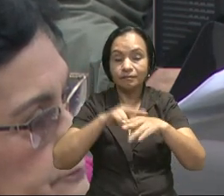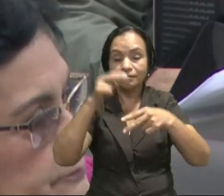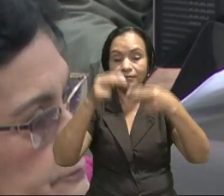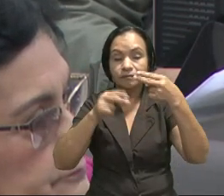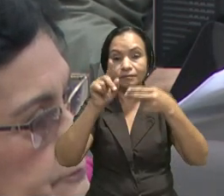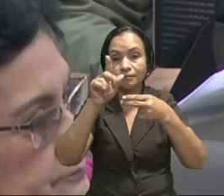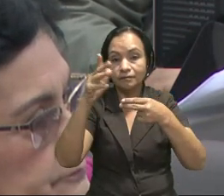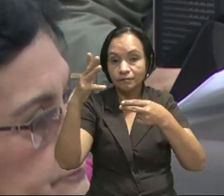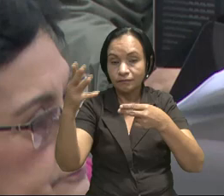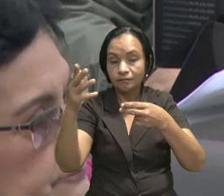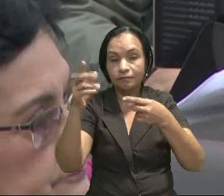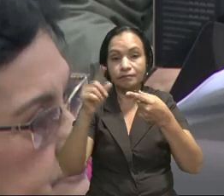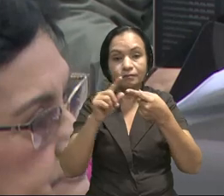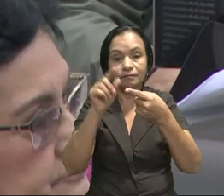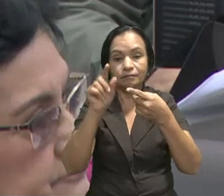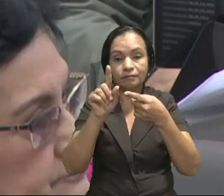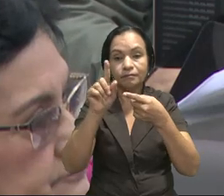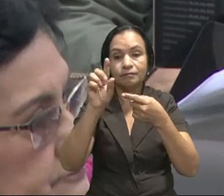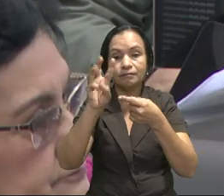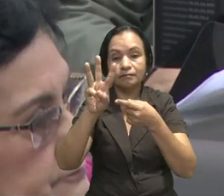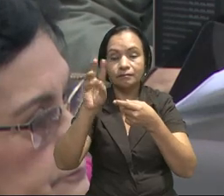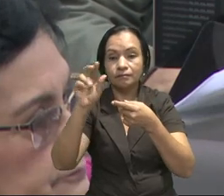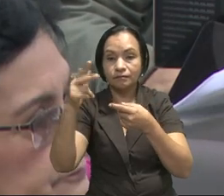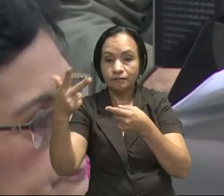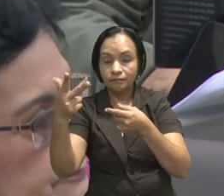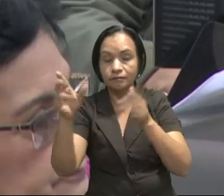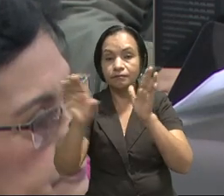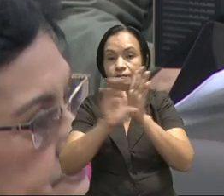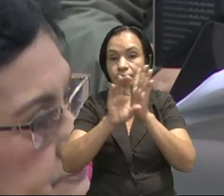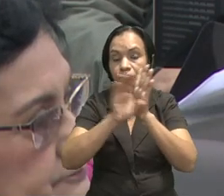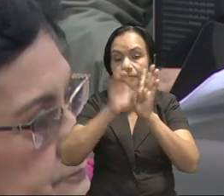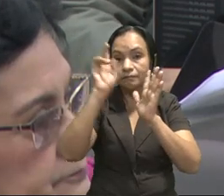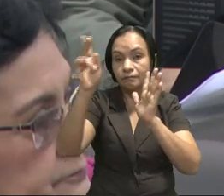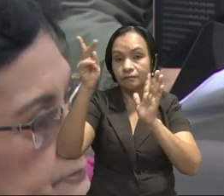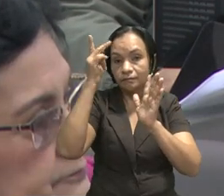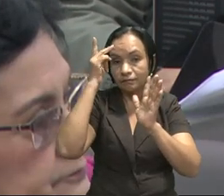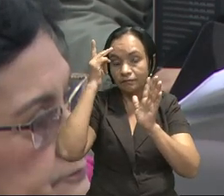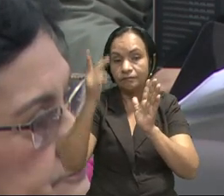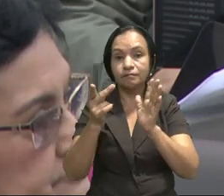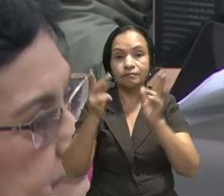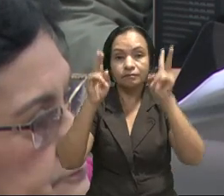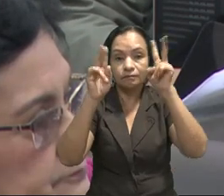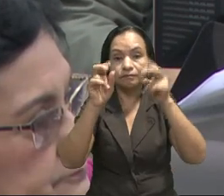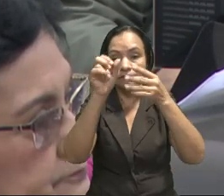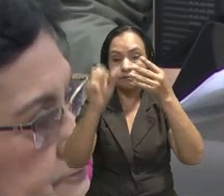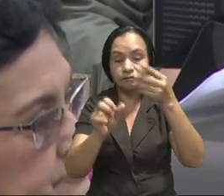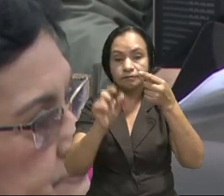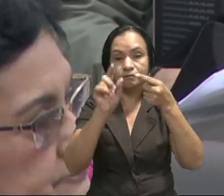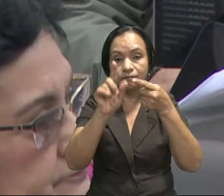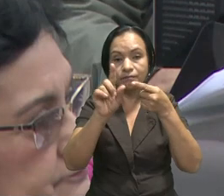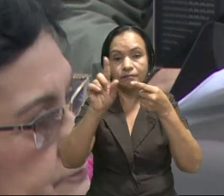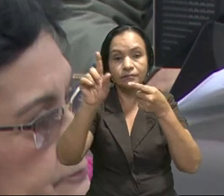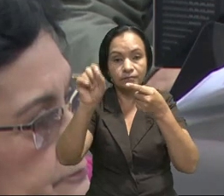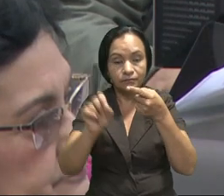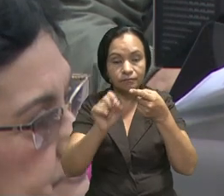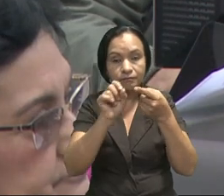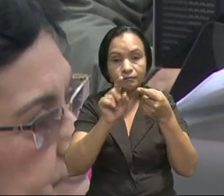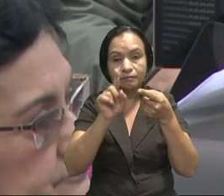numeral 19 del artículo 138 de la Constitución Política, y en base a los artículos